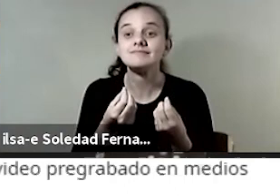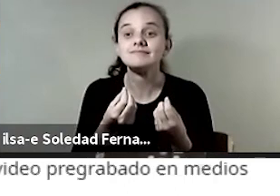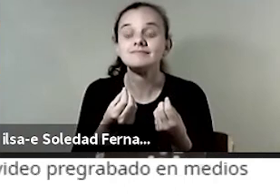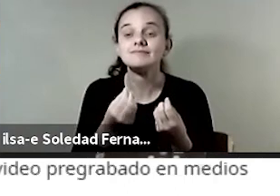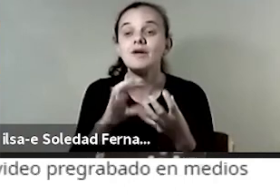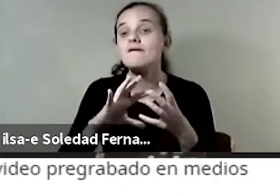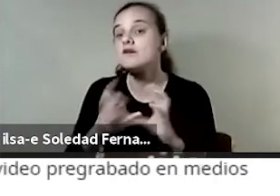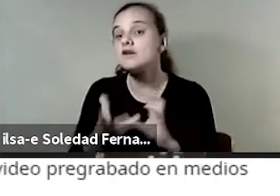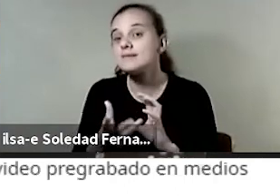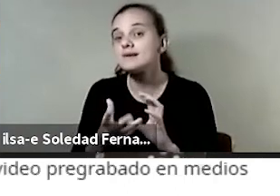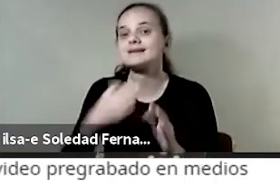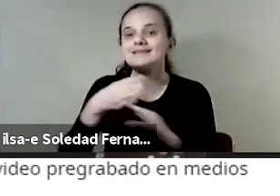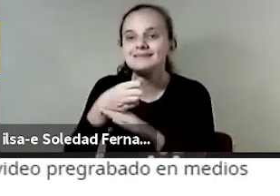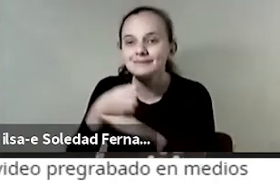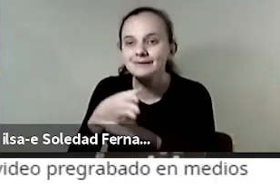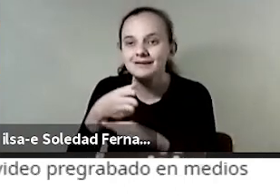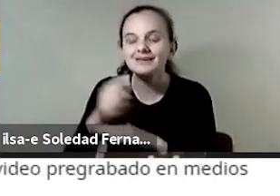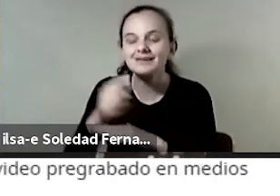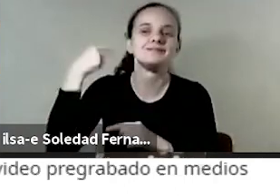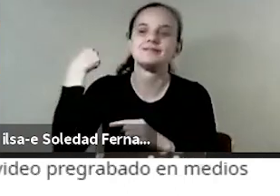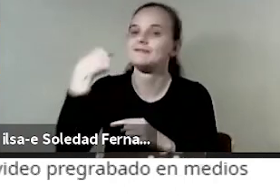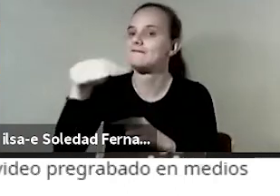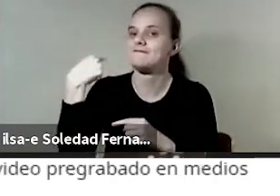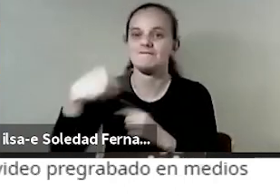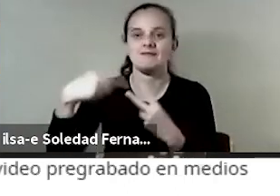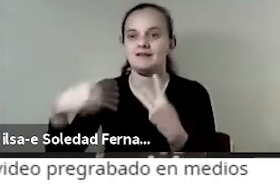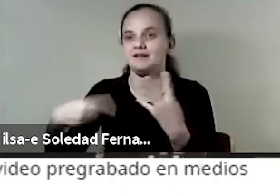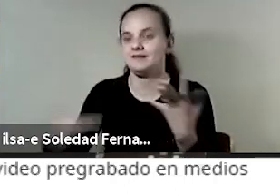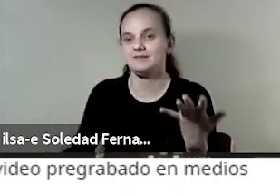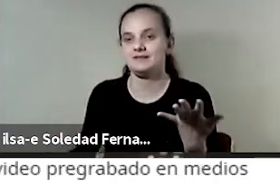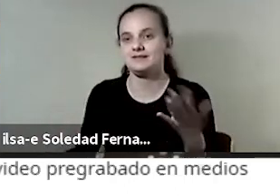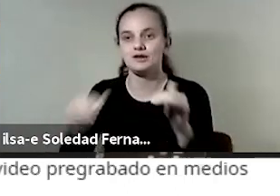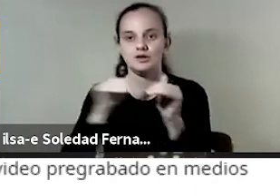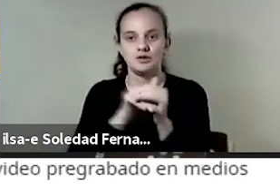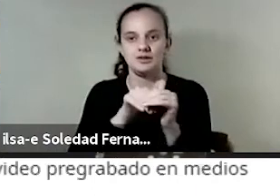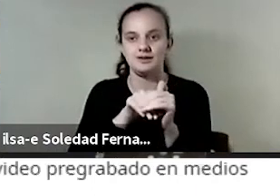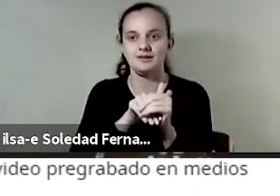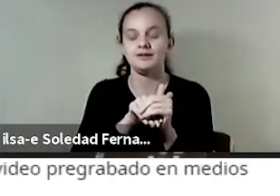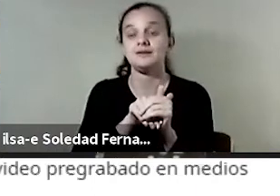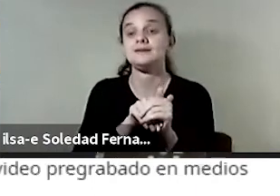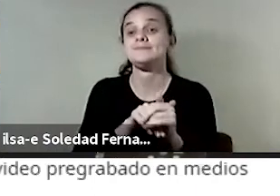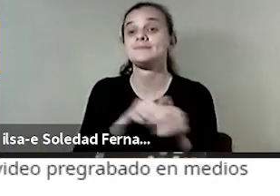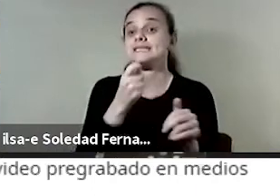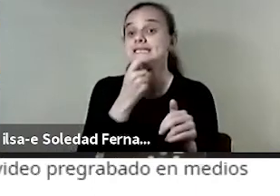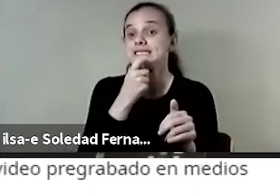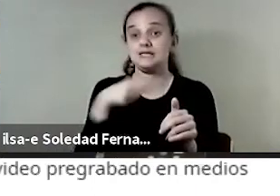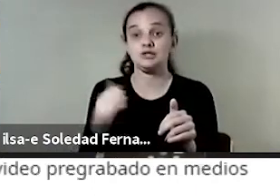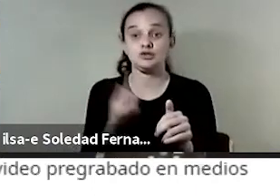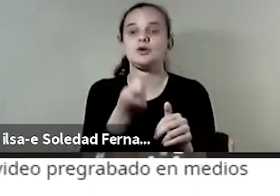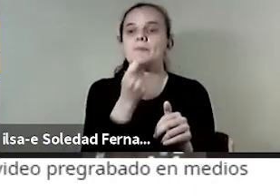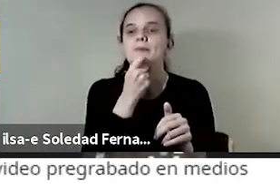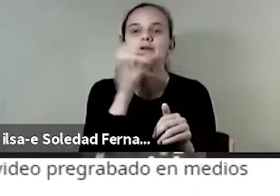a encontrar la posibilidad de ser o tener conformidad en cuanto a accesibilidad a ese tipo de contenido. Imagínense